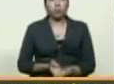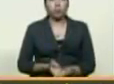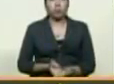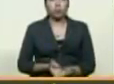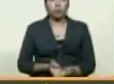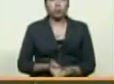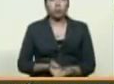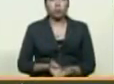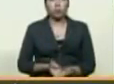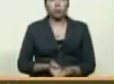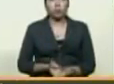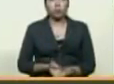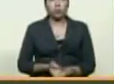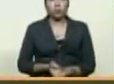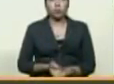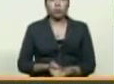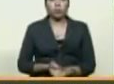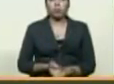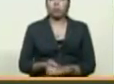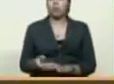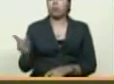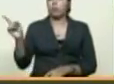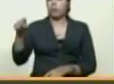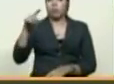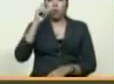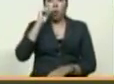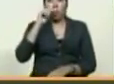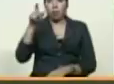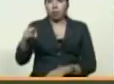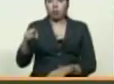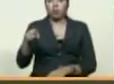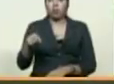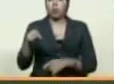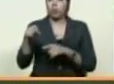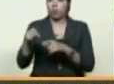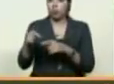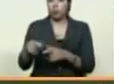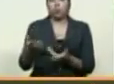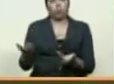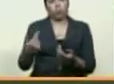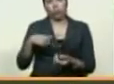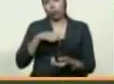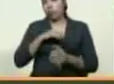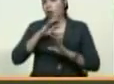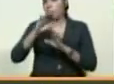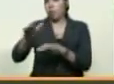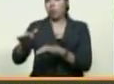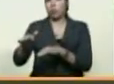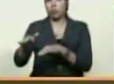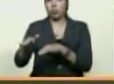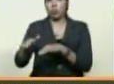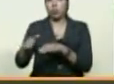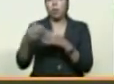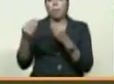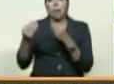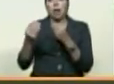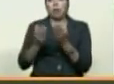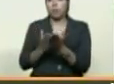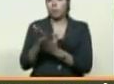Almirante Herrera Balsa, comandante general de la Armada, cuente usted con todo nuestro apoyo para